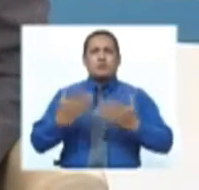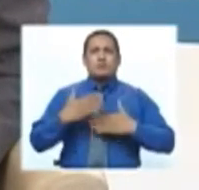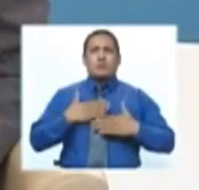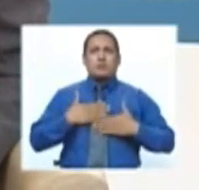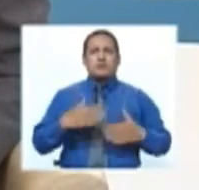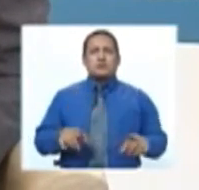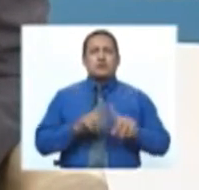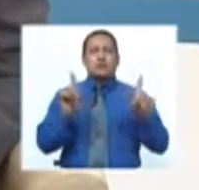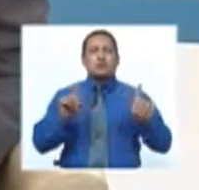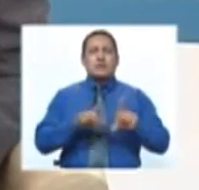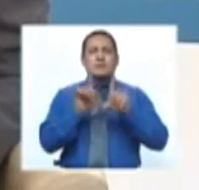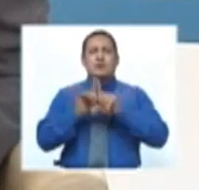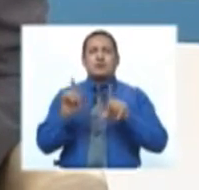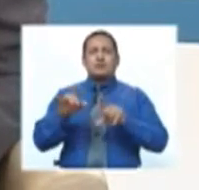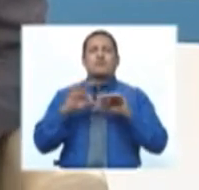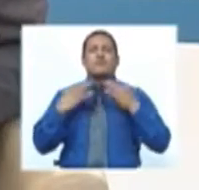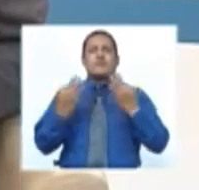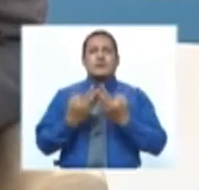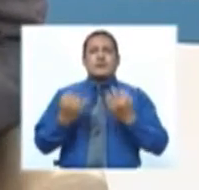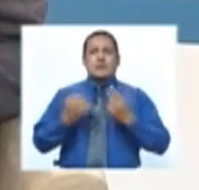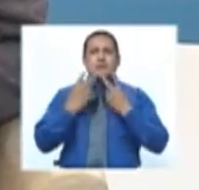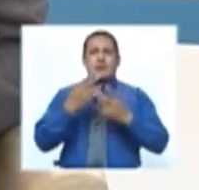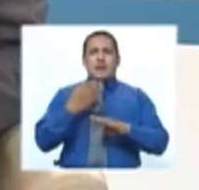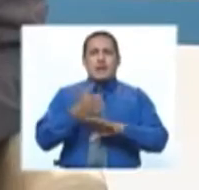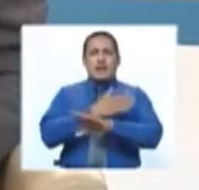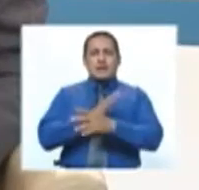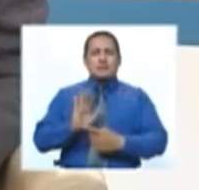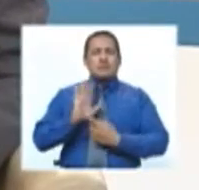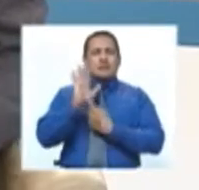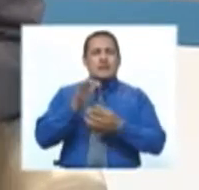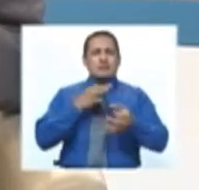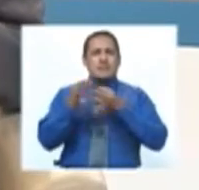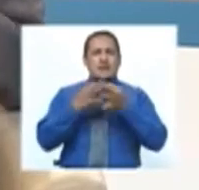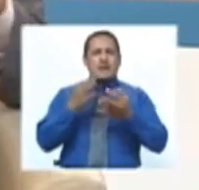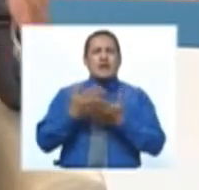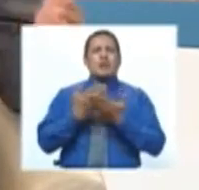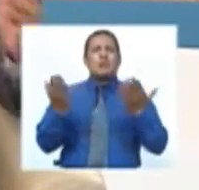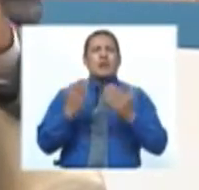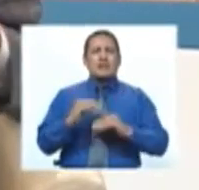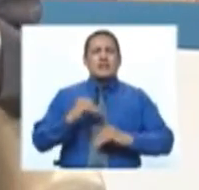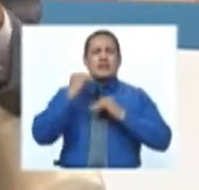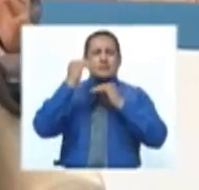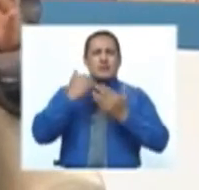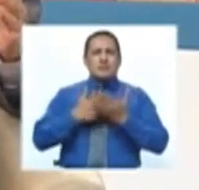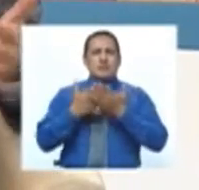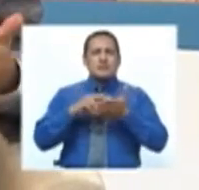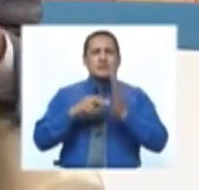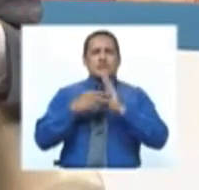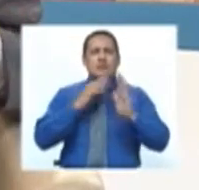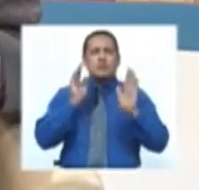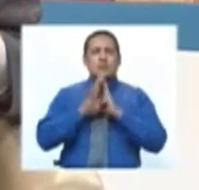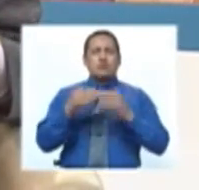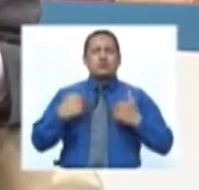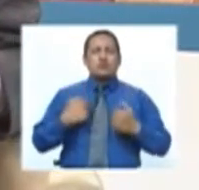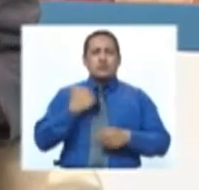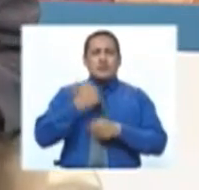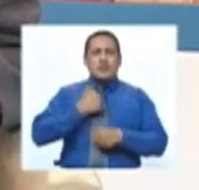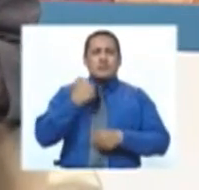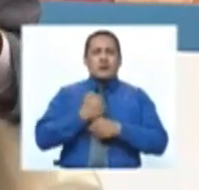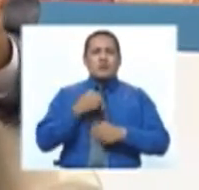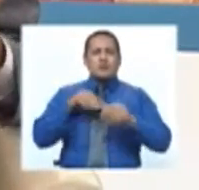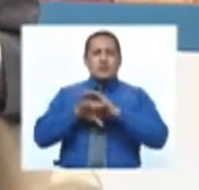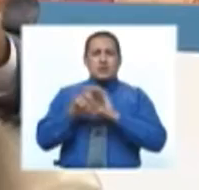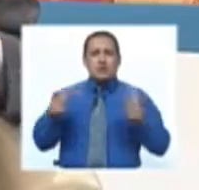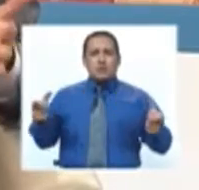sino incluso con sus parientes, ¿no? Esto, dicho en términos coloquiales, ¿hasta qué grado alcanzaría? Es decir, si yo trabajo en